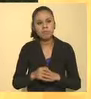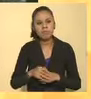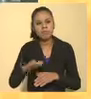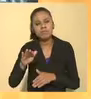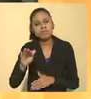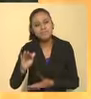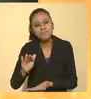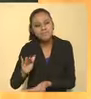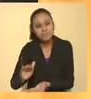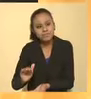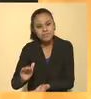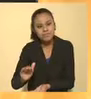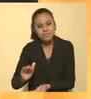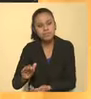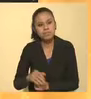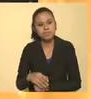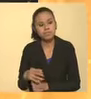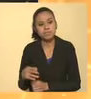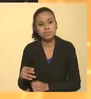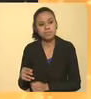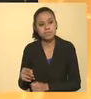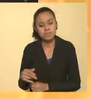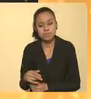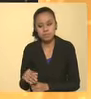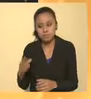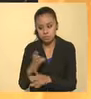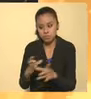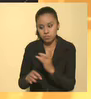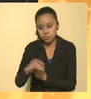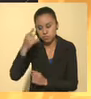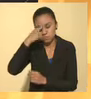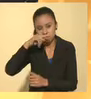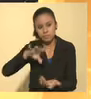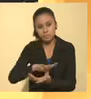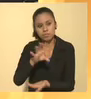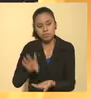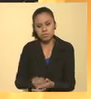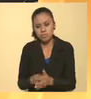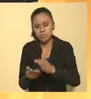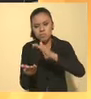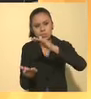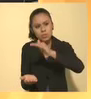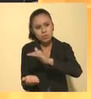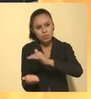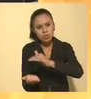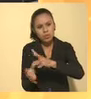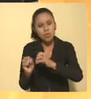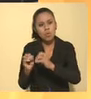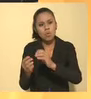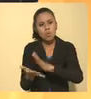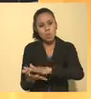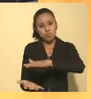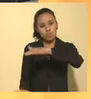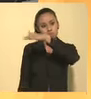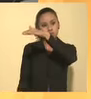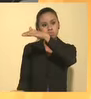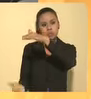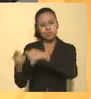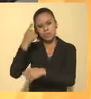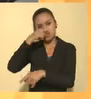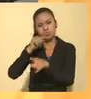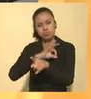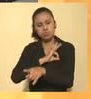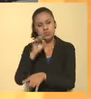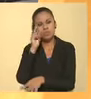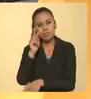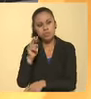chaparrito. Normalmente los adornos para bodas tienen que ser chaparritos o pueden ser muy altos para que a través de ellos puedas ver, ¿no?